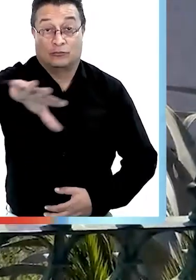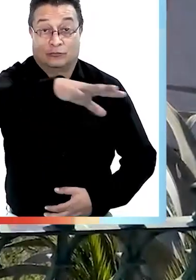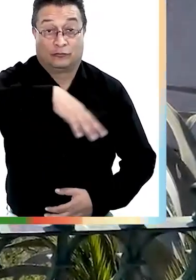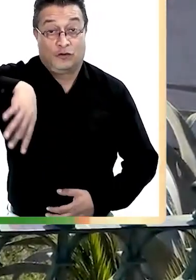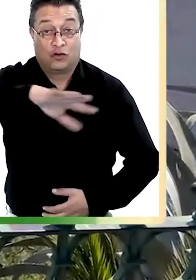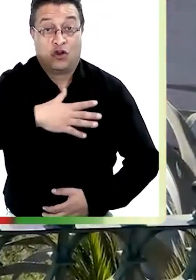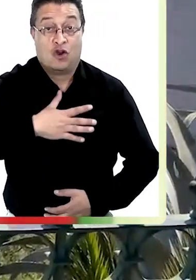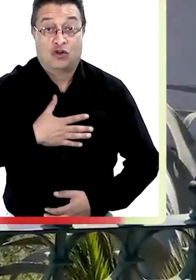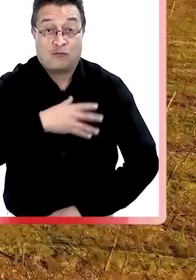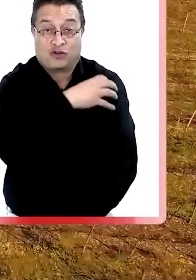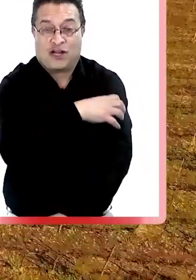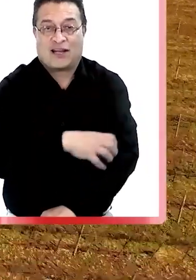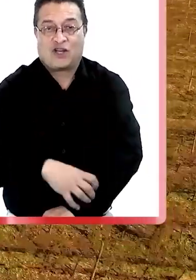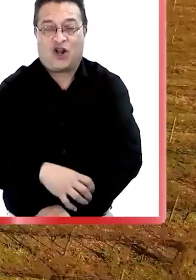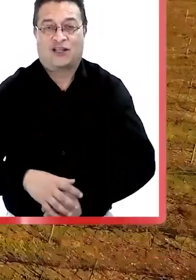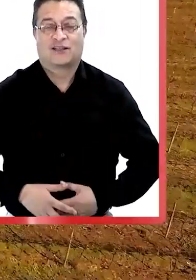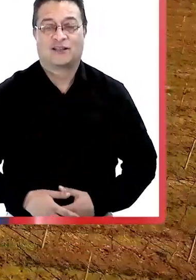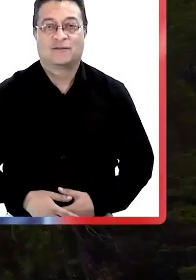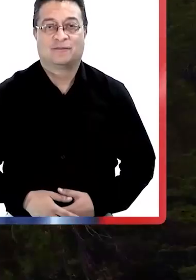Somos las regiones.